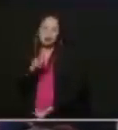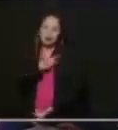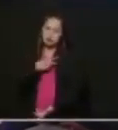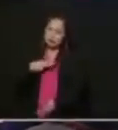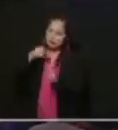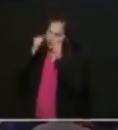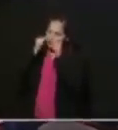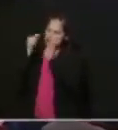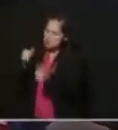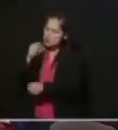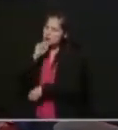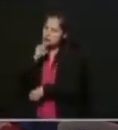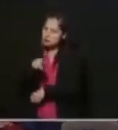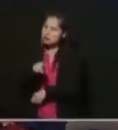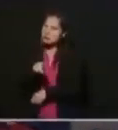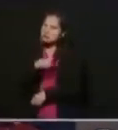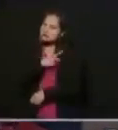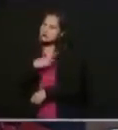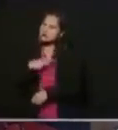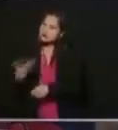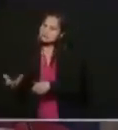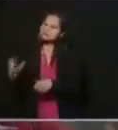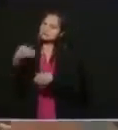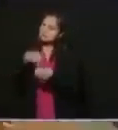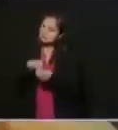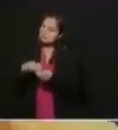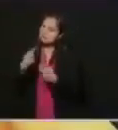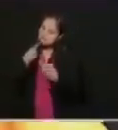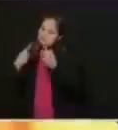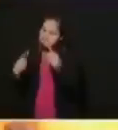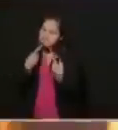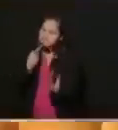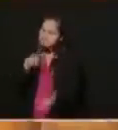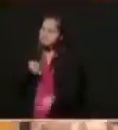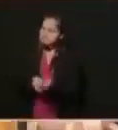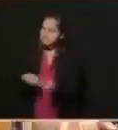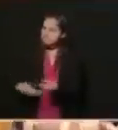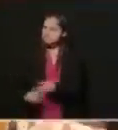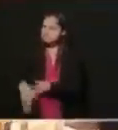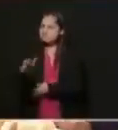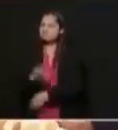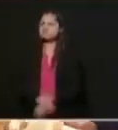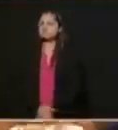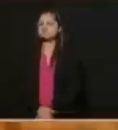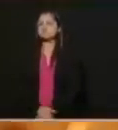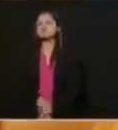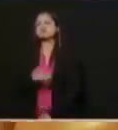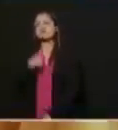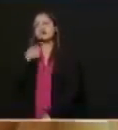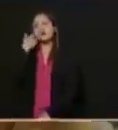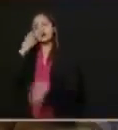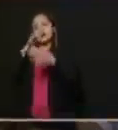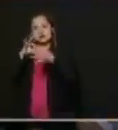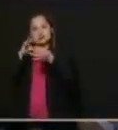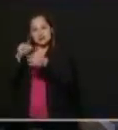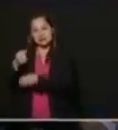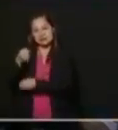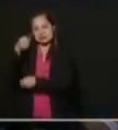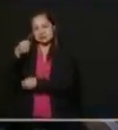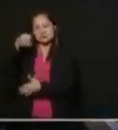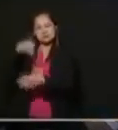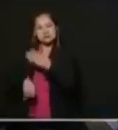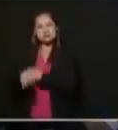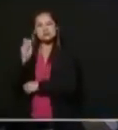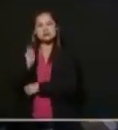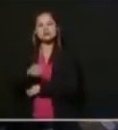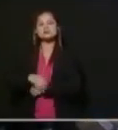sean incluidos en este nuevo diálogo. Desde luego. Yo quisiera hacer unas consideraciones sobre el bastón. Adelante. Este bastón